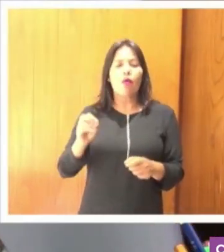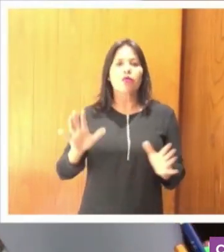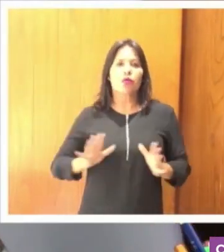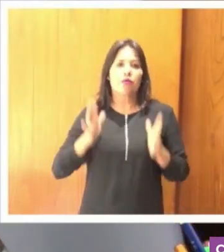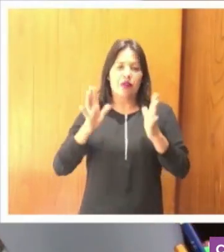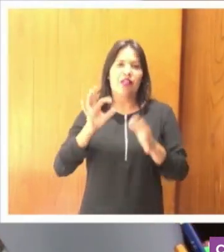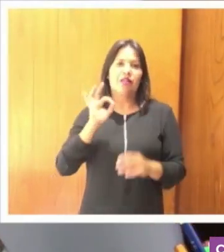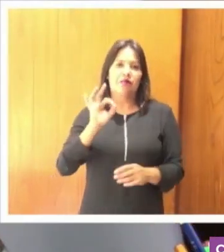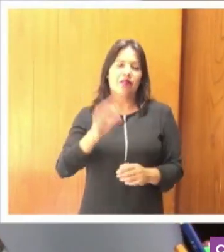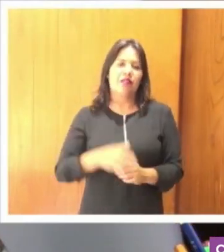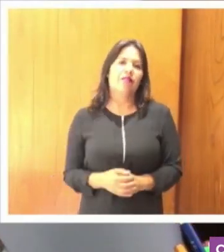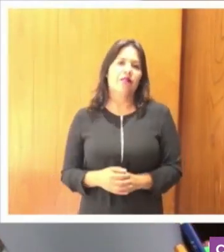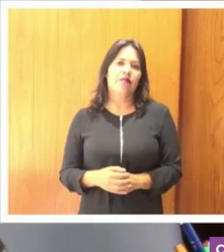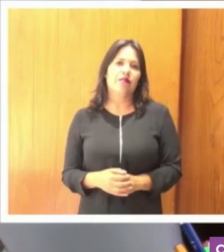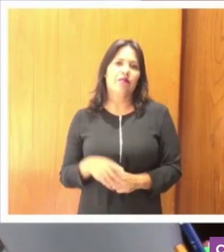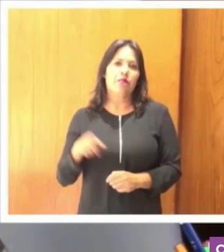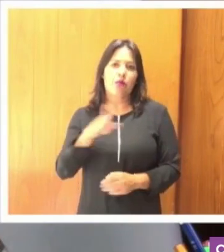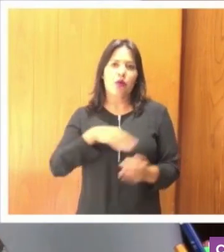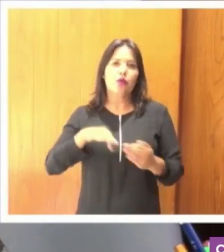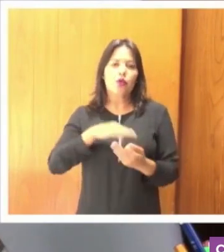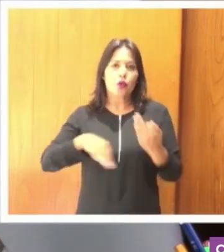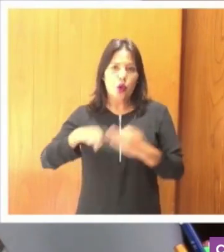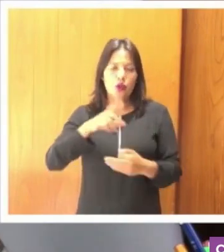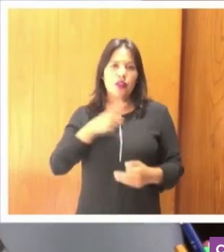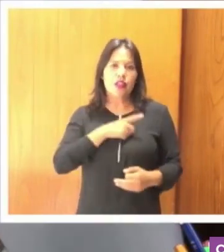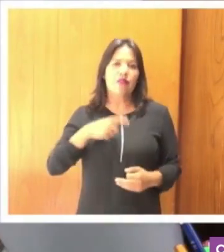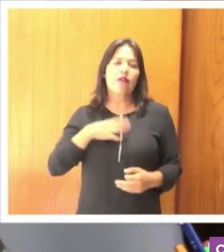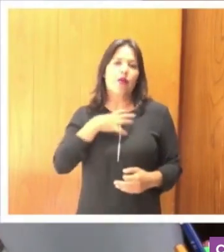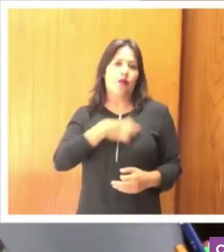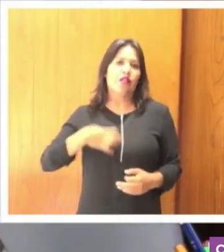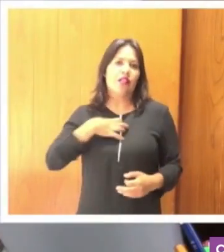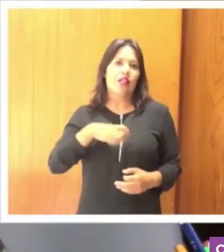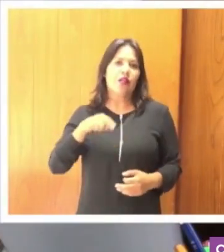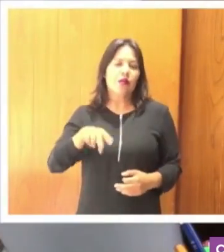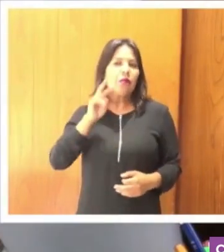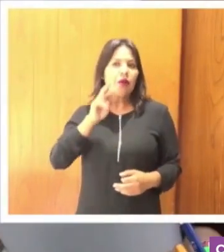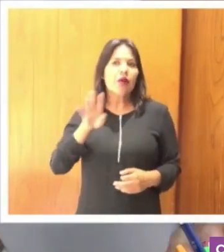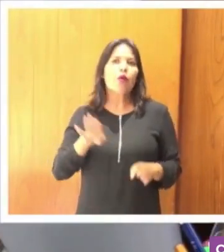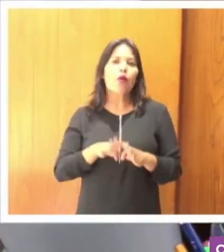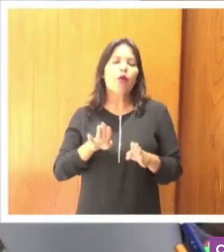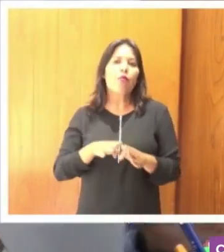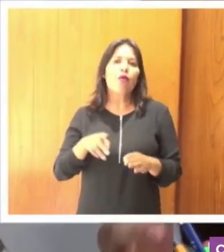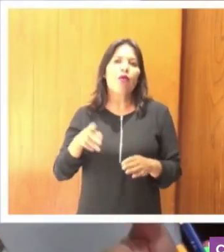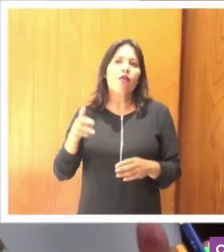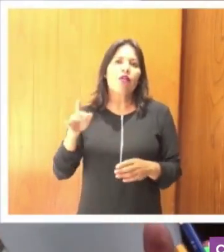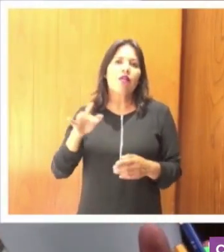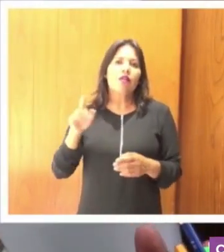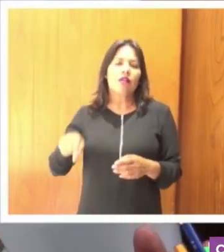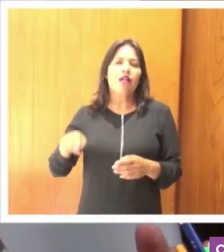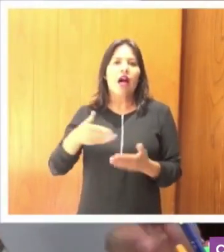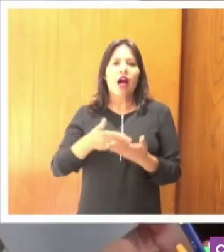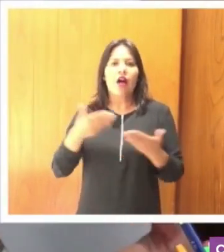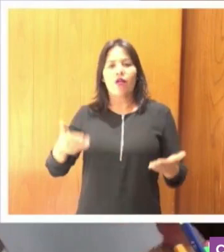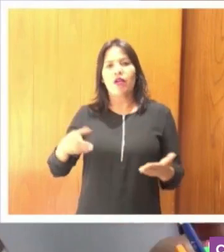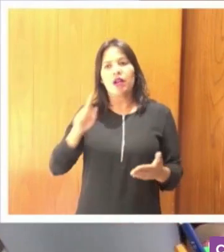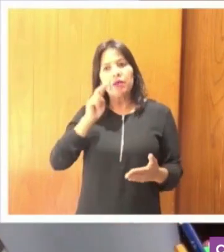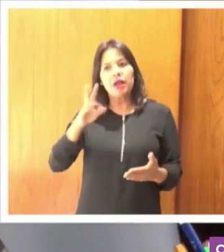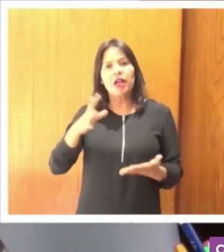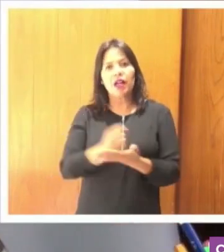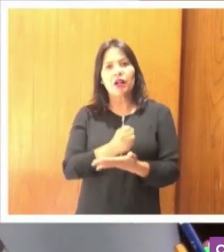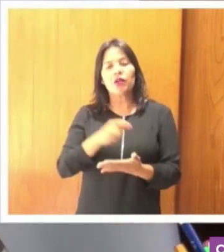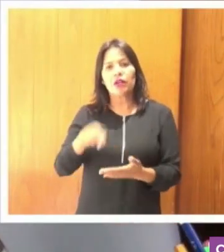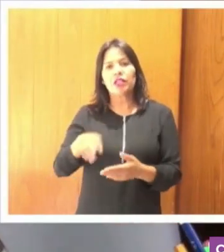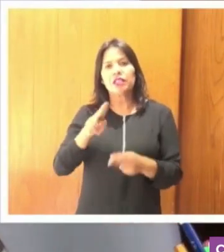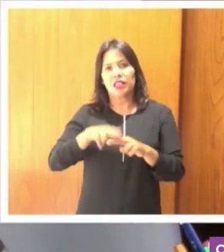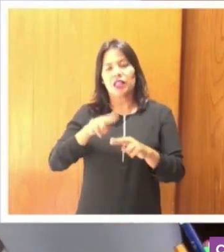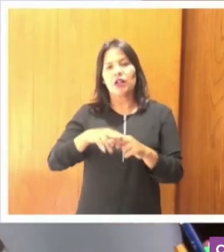Por eso es que debemos estar muy contentos de estar aquí. Para nosotros también es un privilegio que tan recientemente la contienda, estemos sentados aquí en el